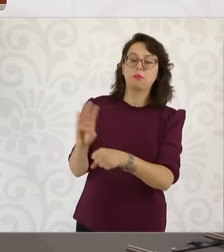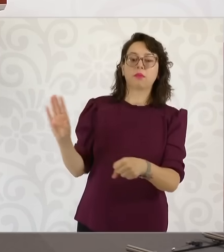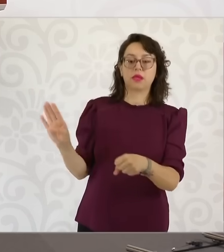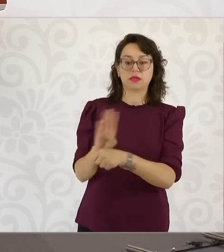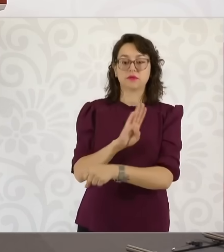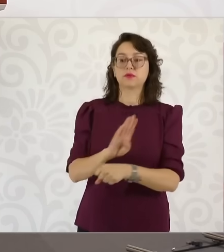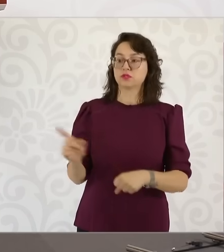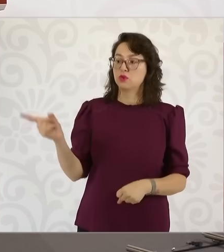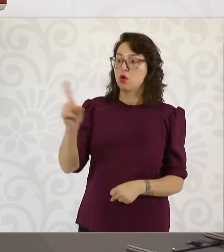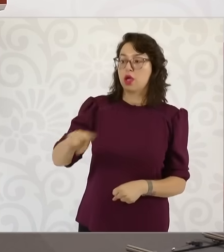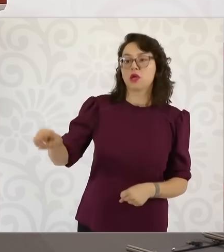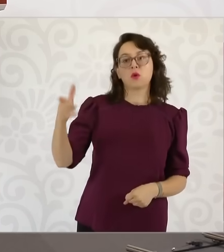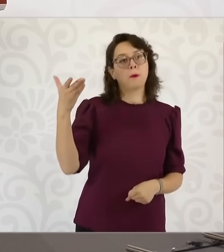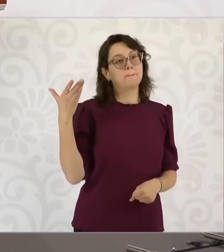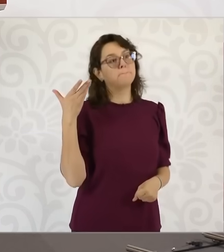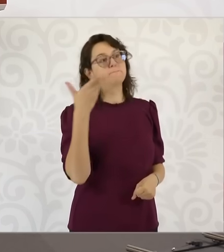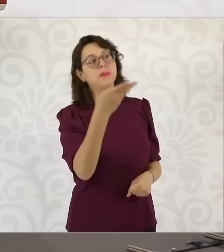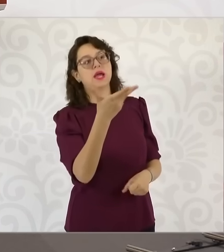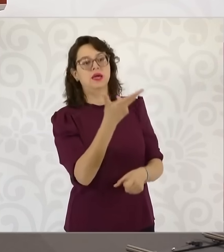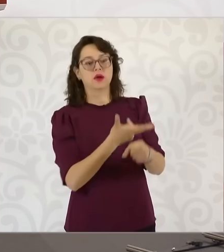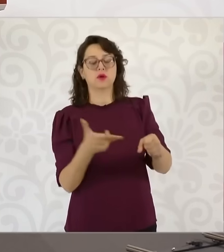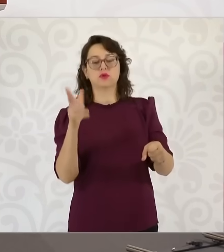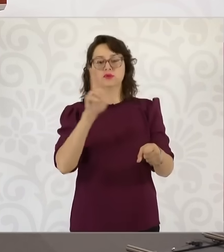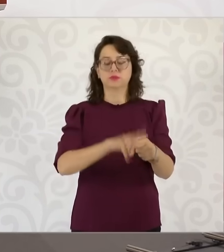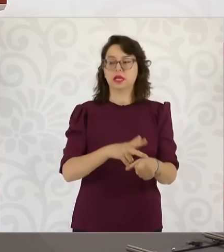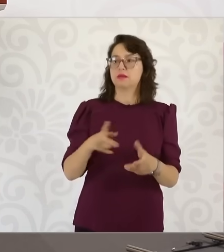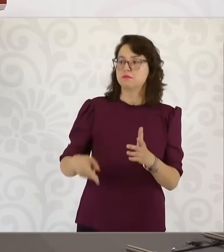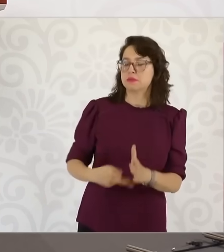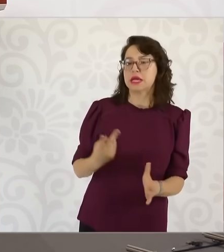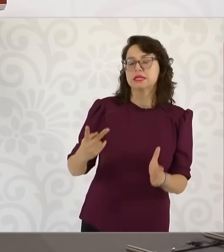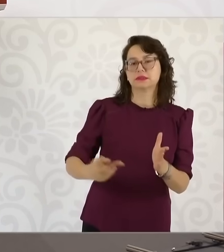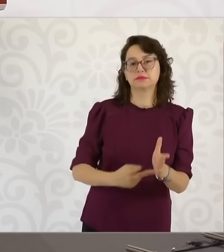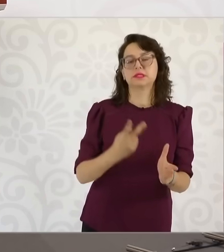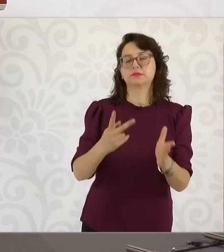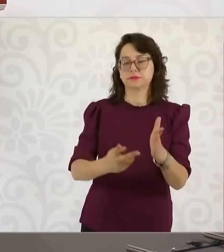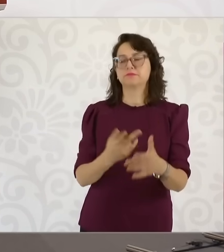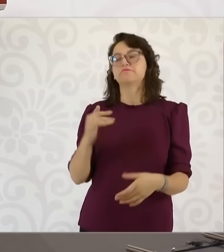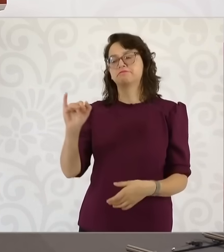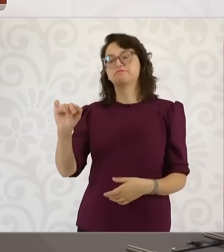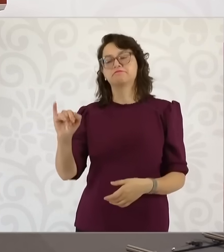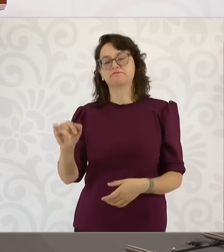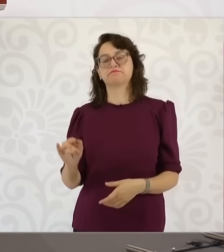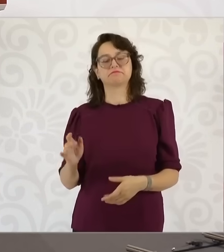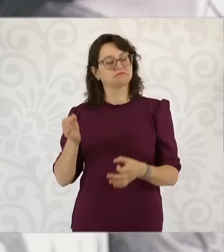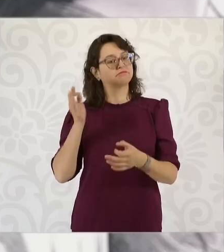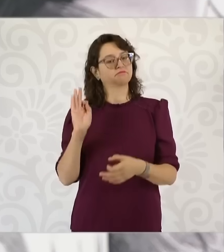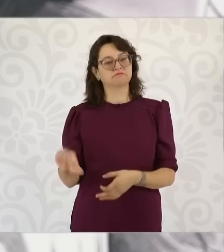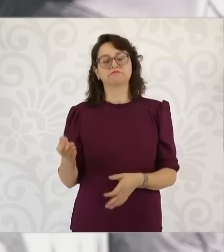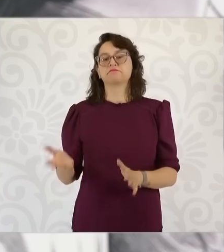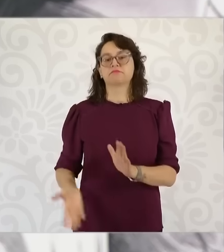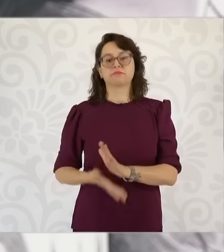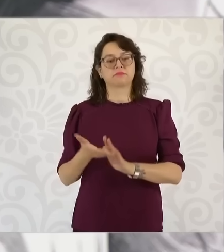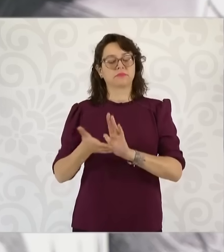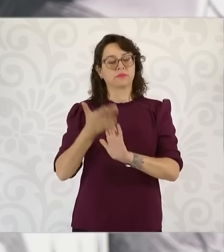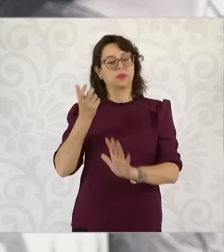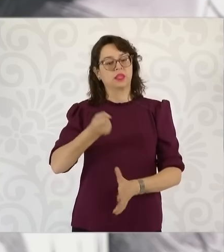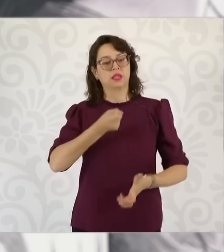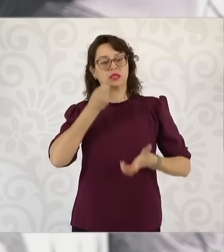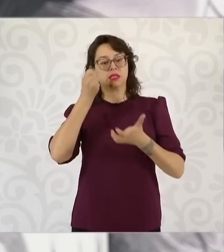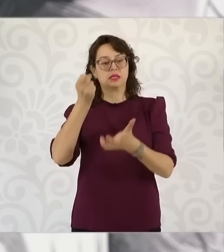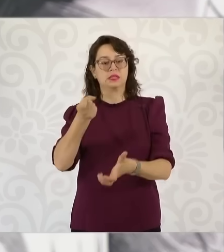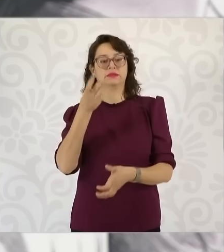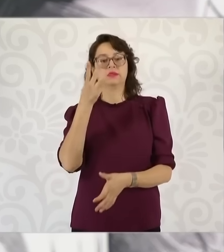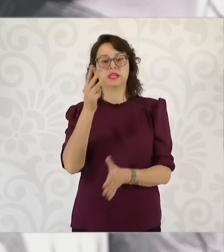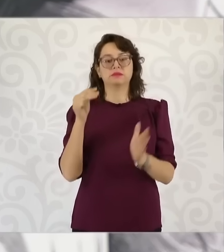han solicitado este hospital en las reuniones que hemos tenido. La inversión aproximada es como de